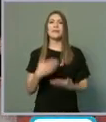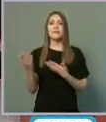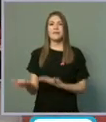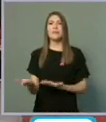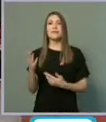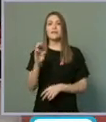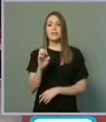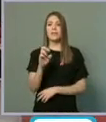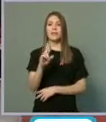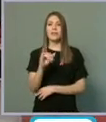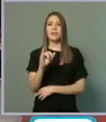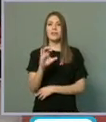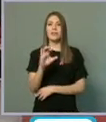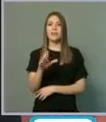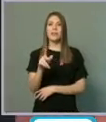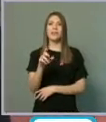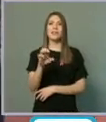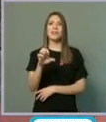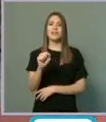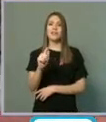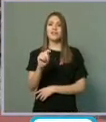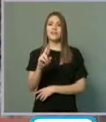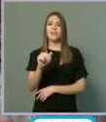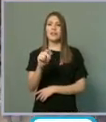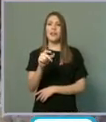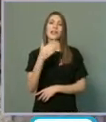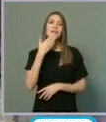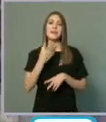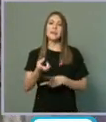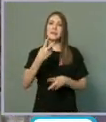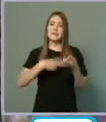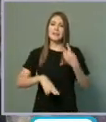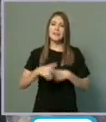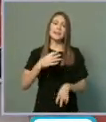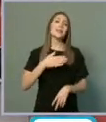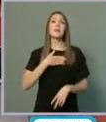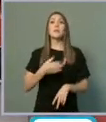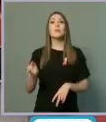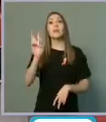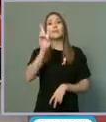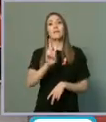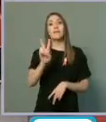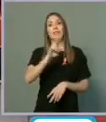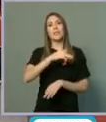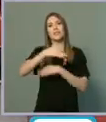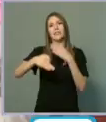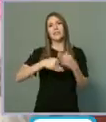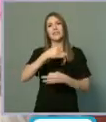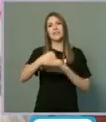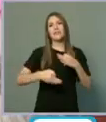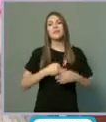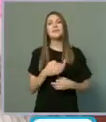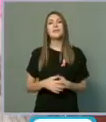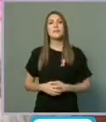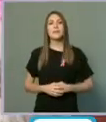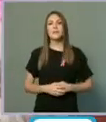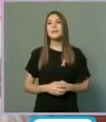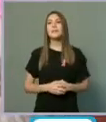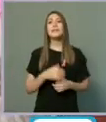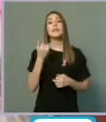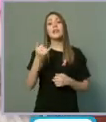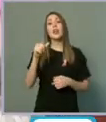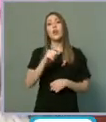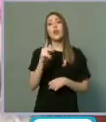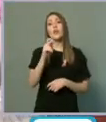ya está aquí con nosotros. Bienvenido, excelente viernes. Muy buen viernes a todos. Bienvenido. Muy buen viernes a todos. Y además escogimos, evidentemente, por ser 12